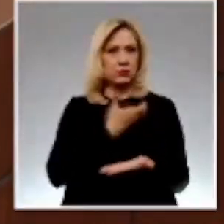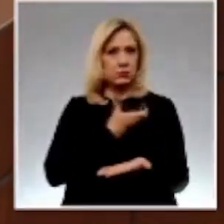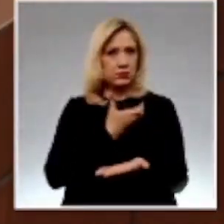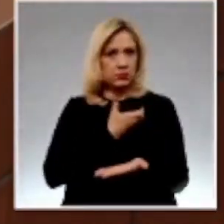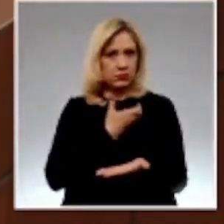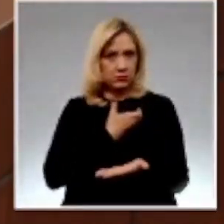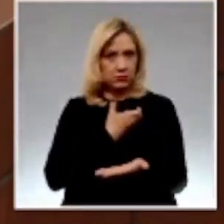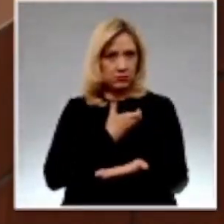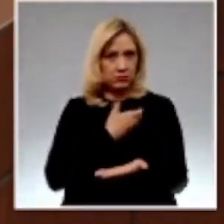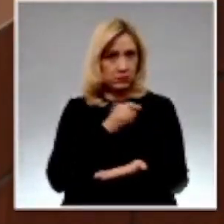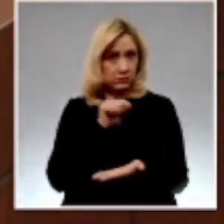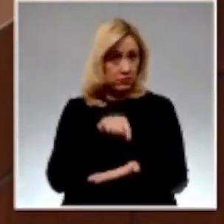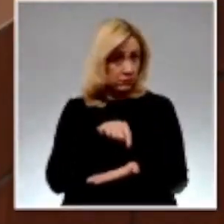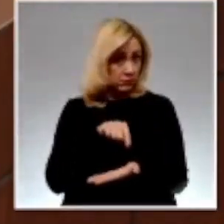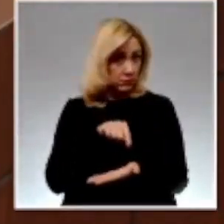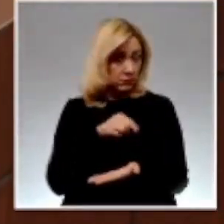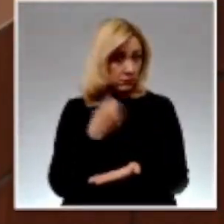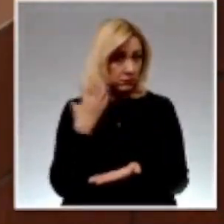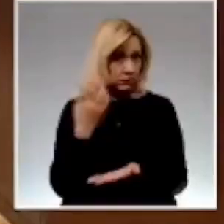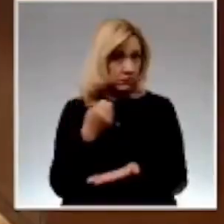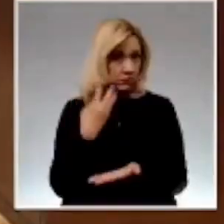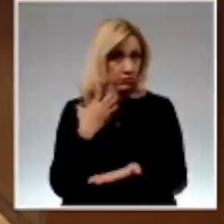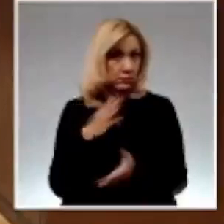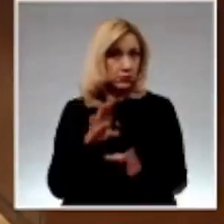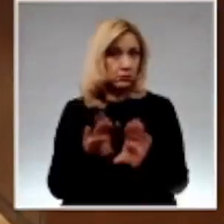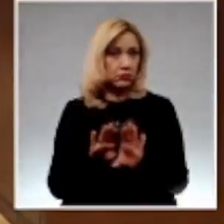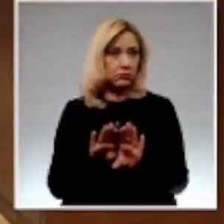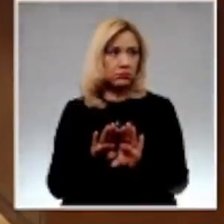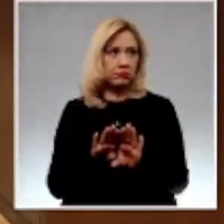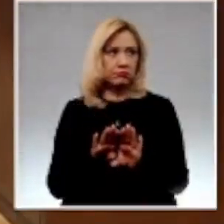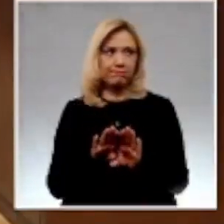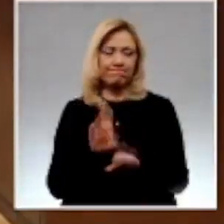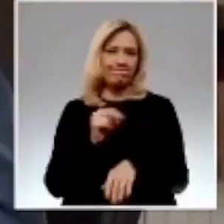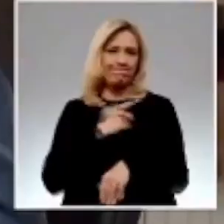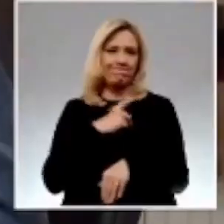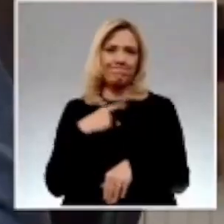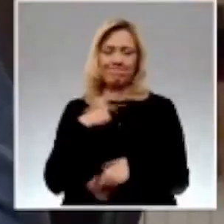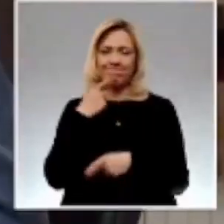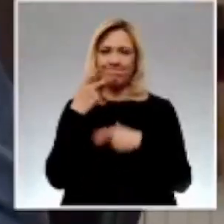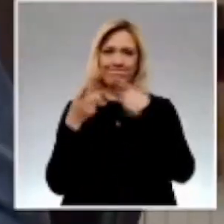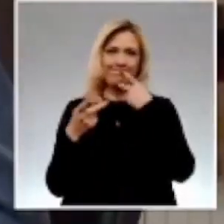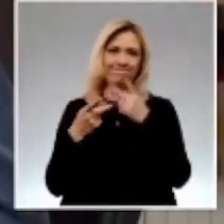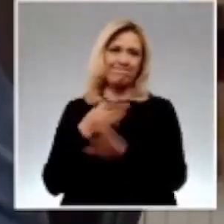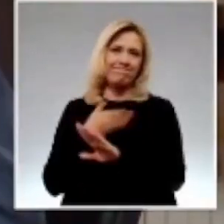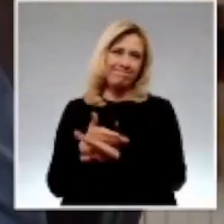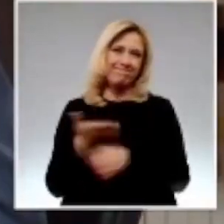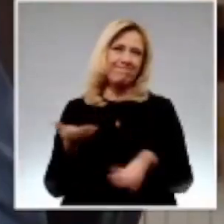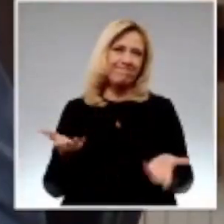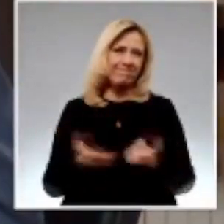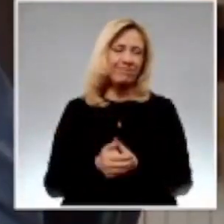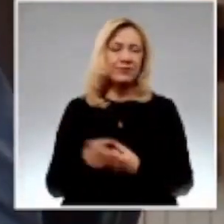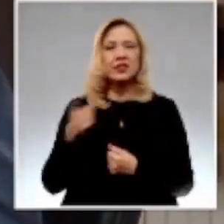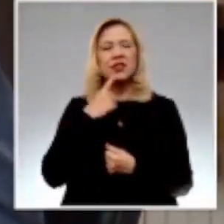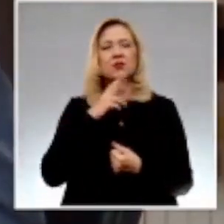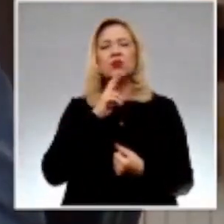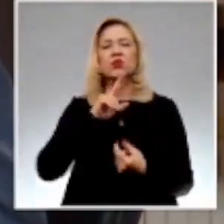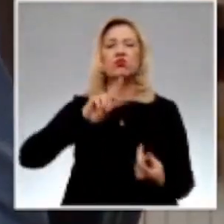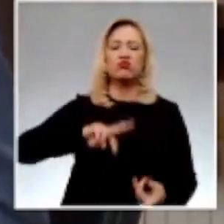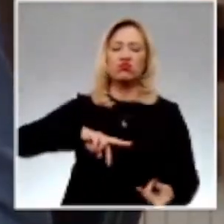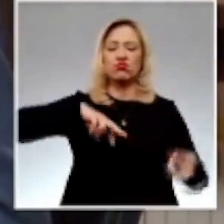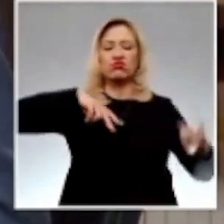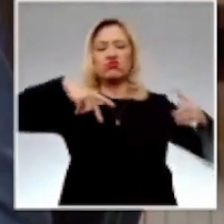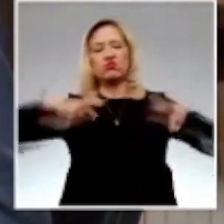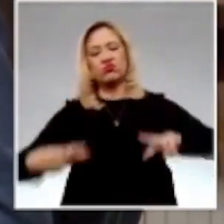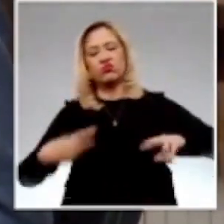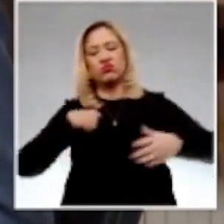pues la expresión toco madera es que algo no suceda el magistrado Felipe del mata decidió cambiar el sentido de su proyecto en